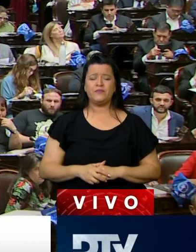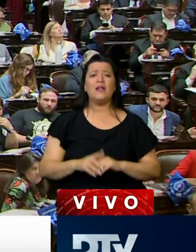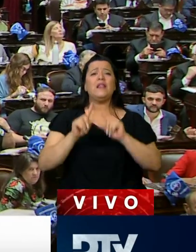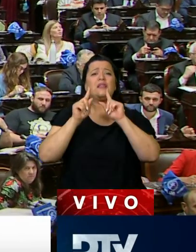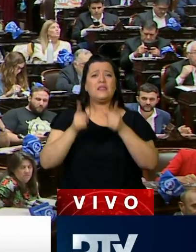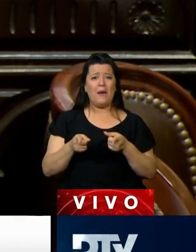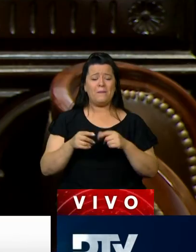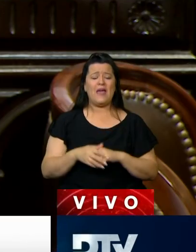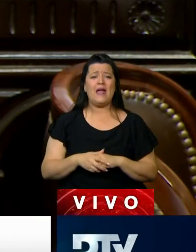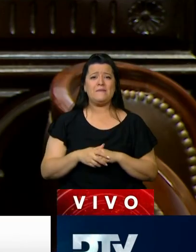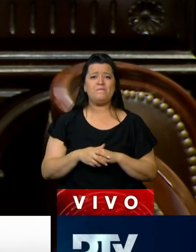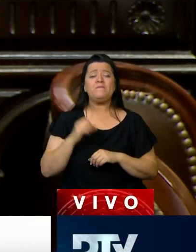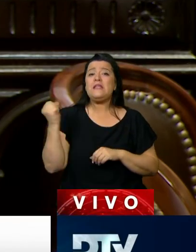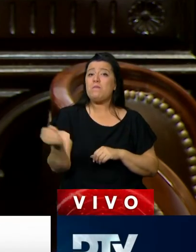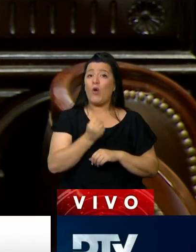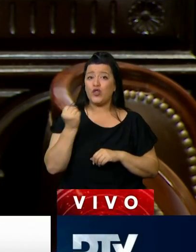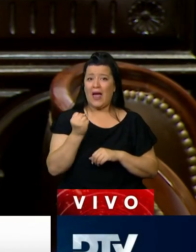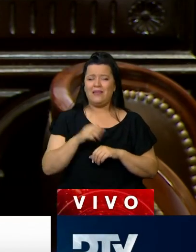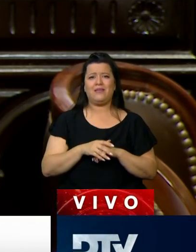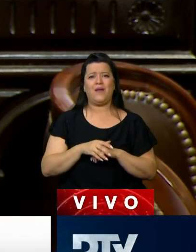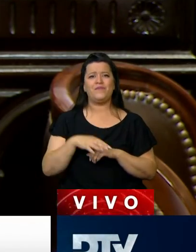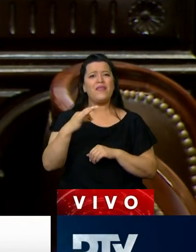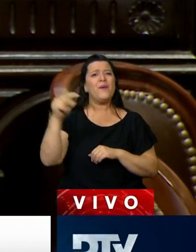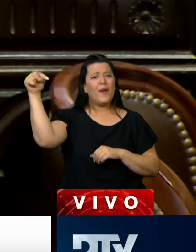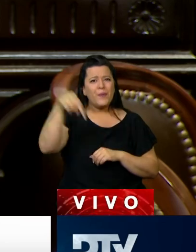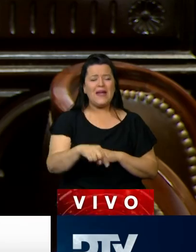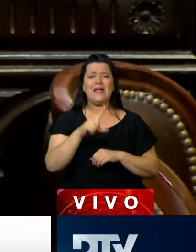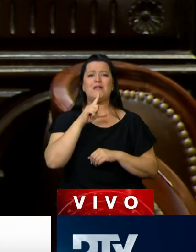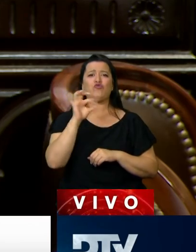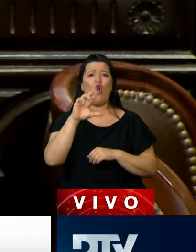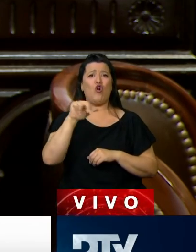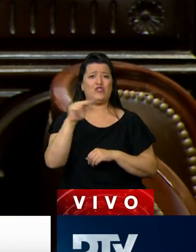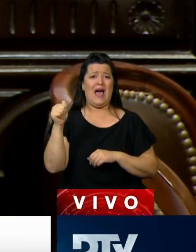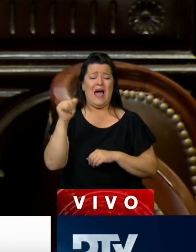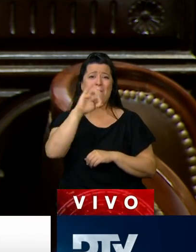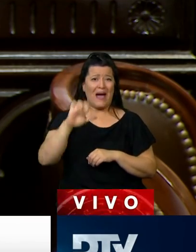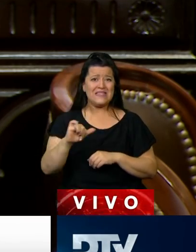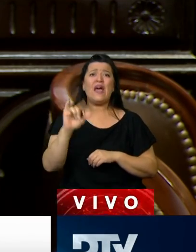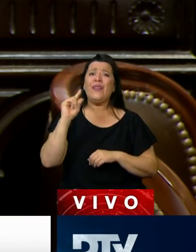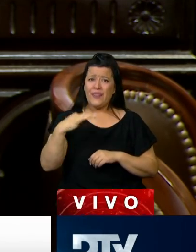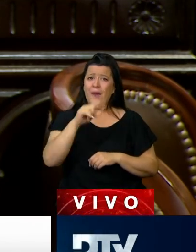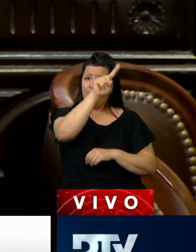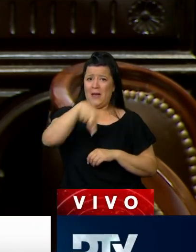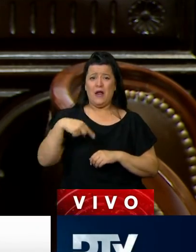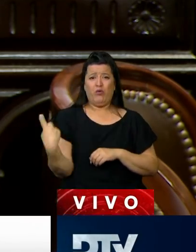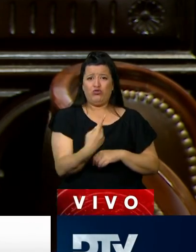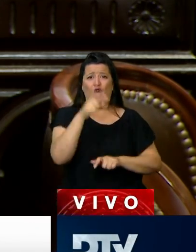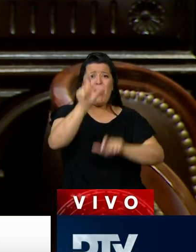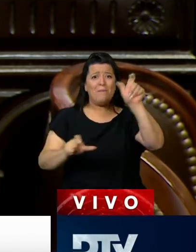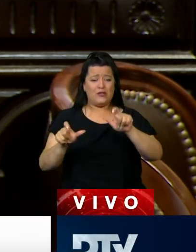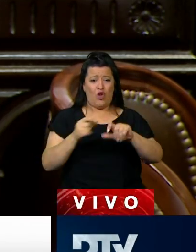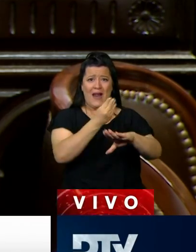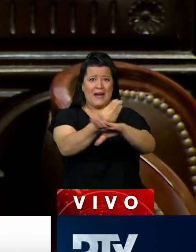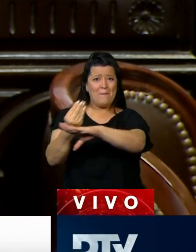también es importante que acuda aquí al recinto donde todos los argentinos estamos